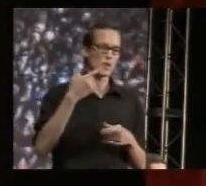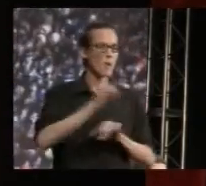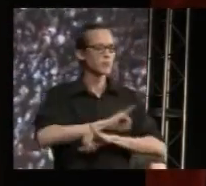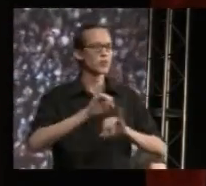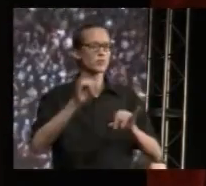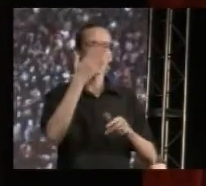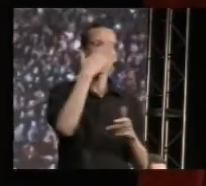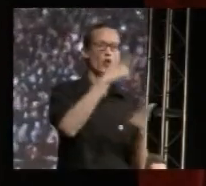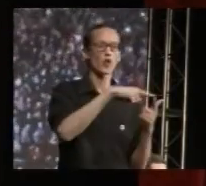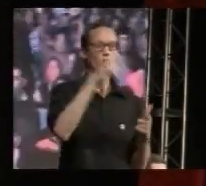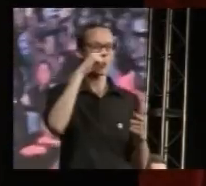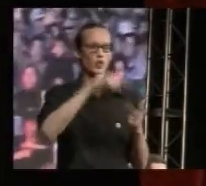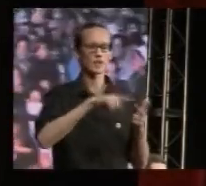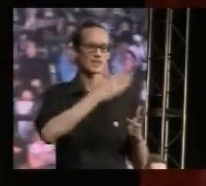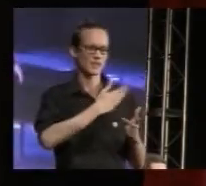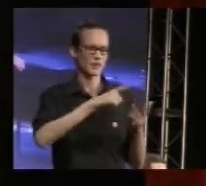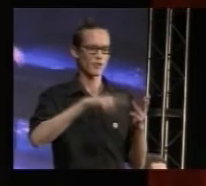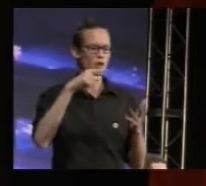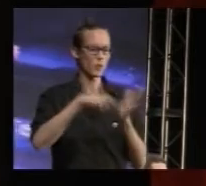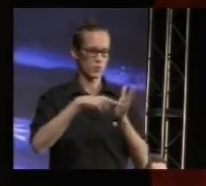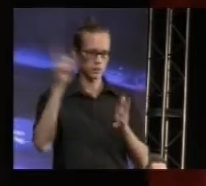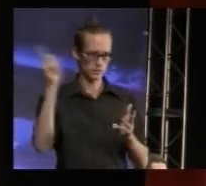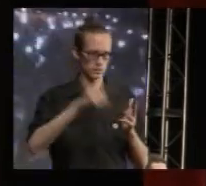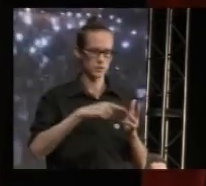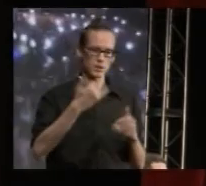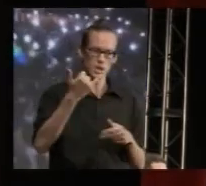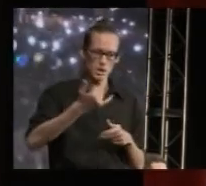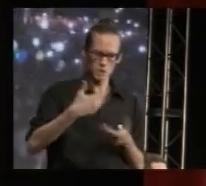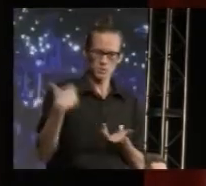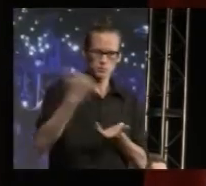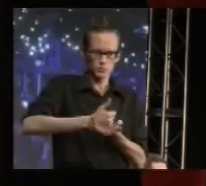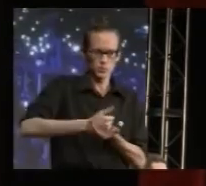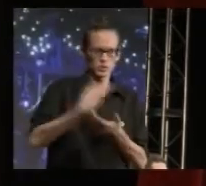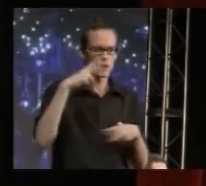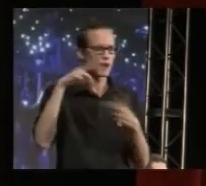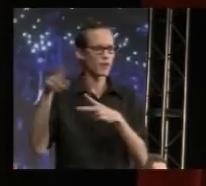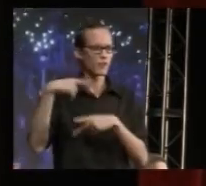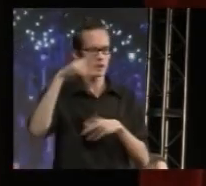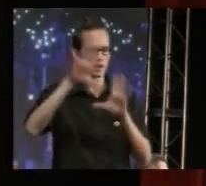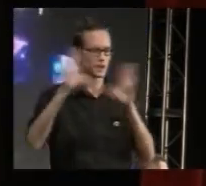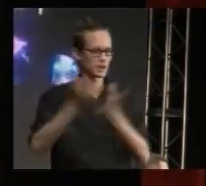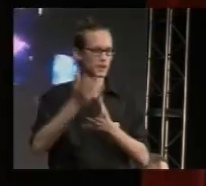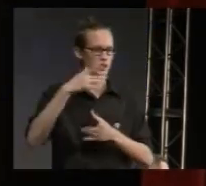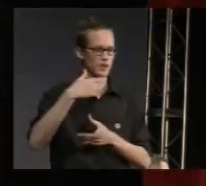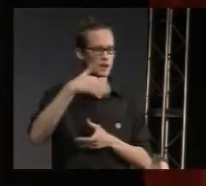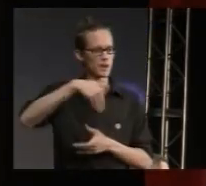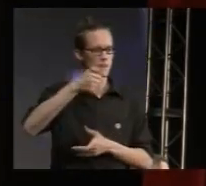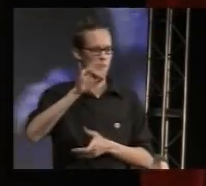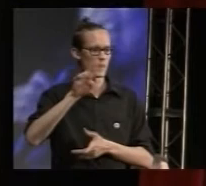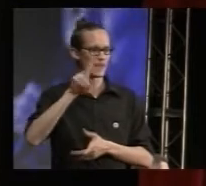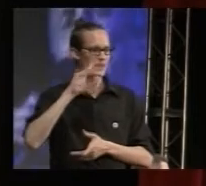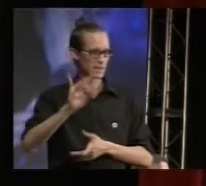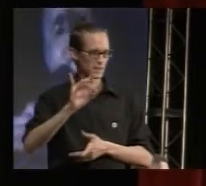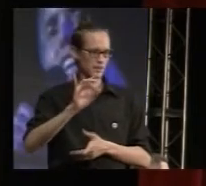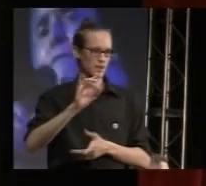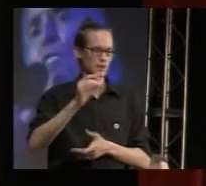en Córdoba, Corrientes, Santa Fe y Buenos Aires. Tuvimos presencia en la Feria Internacional de Turismo de Madrid, en la FECOL, que es la